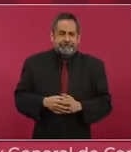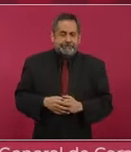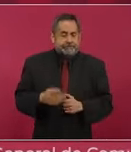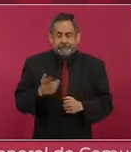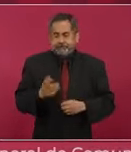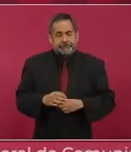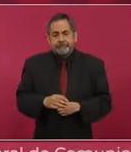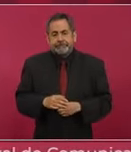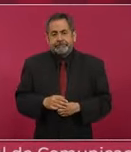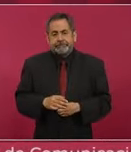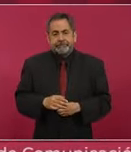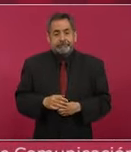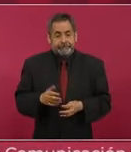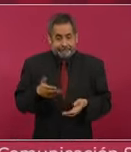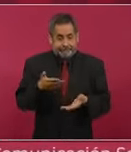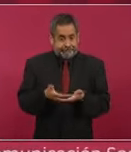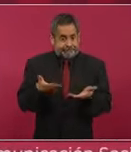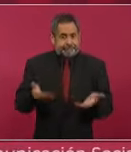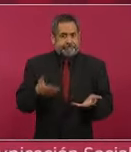Entonces, ahora,